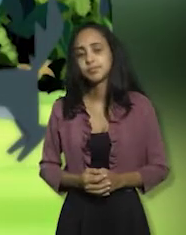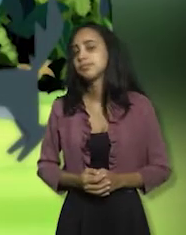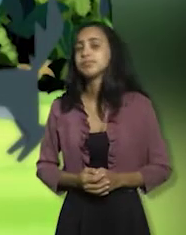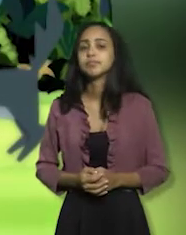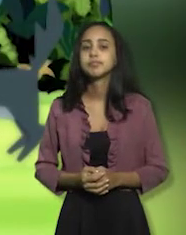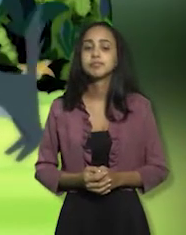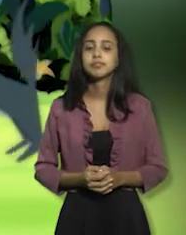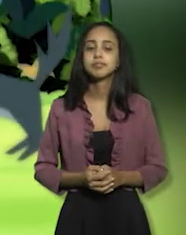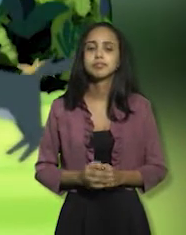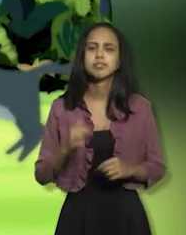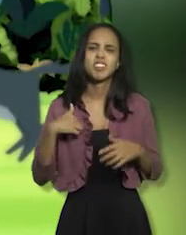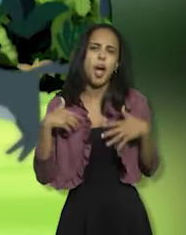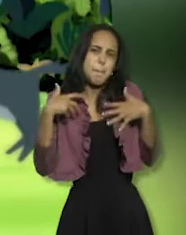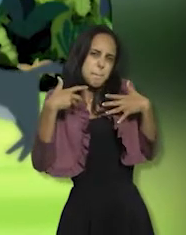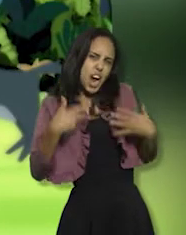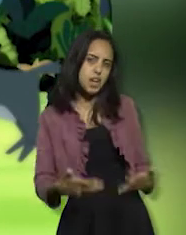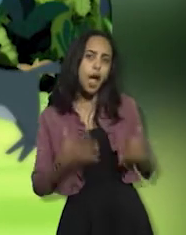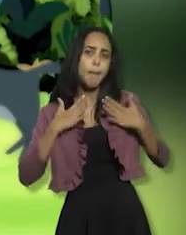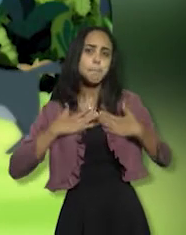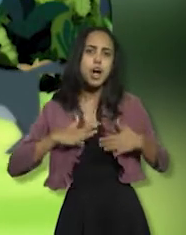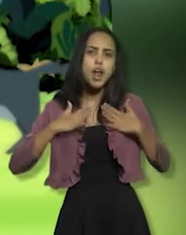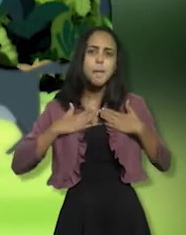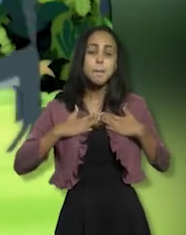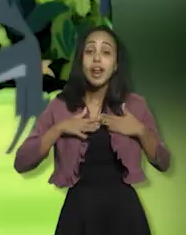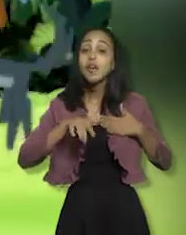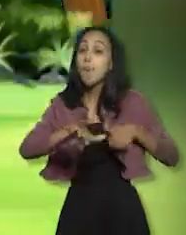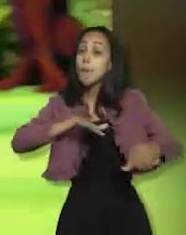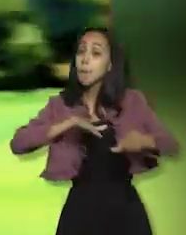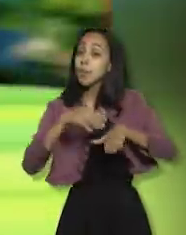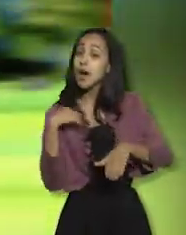¡Vaya, me cansé de esperar! ¡Prepárate!